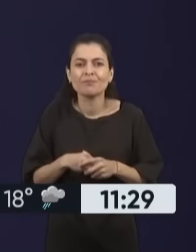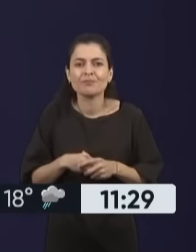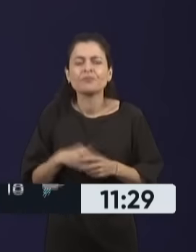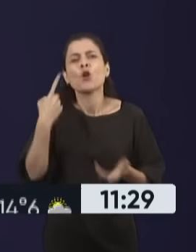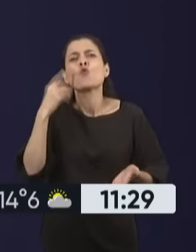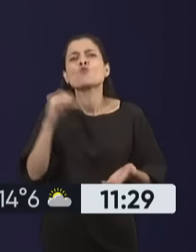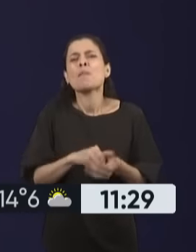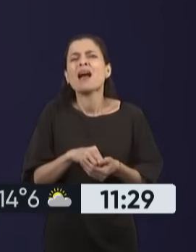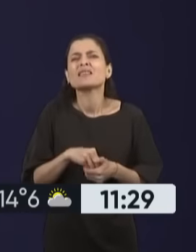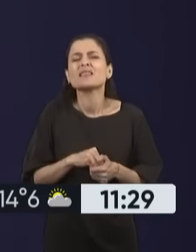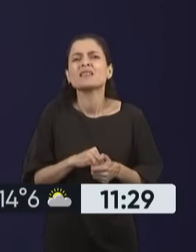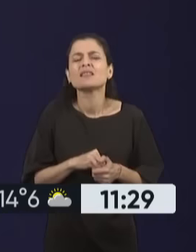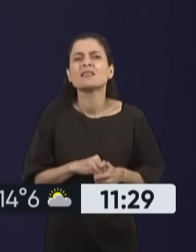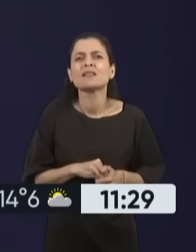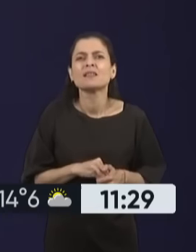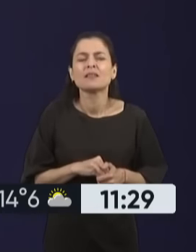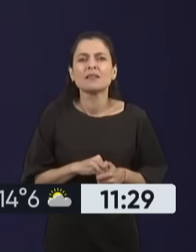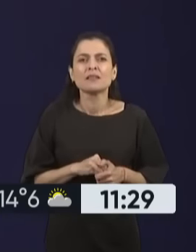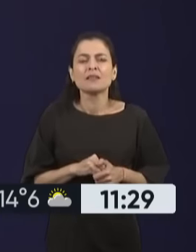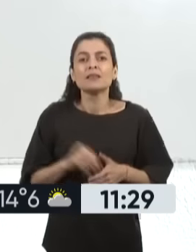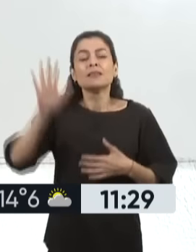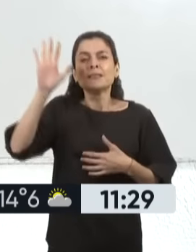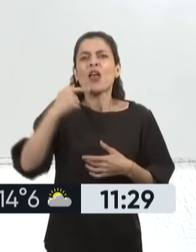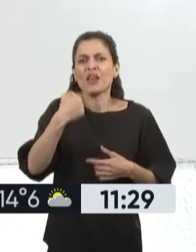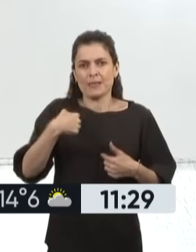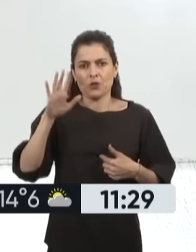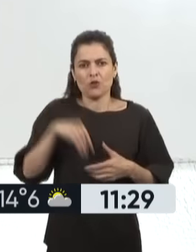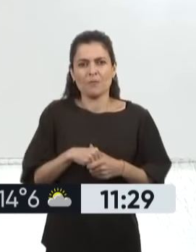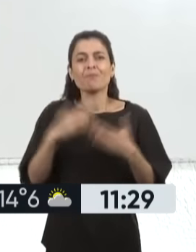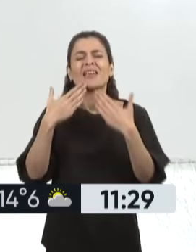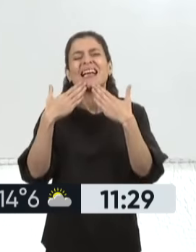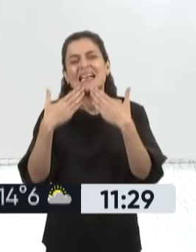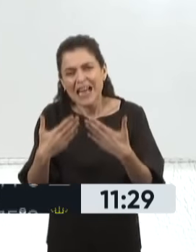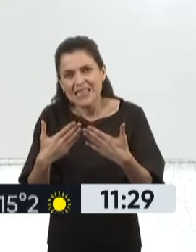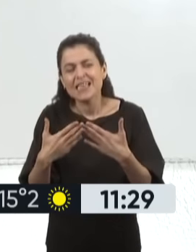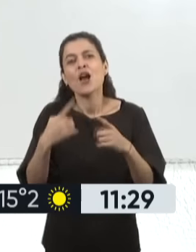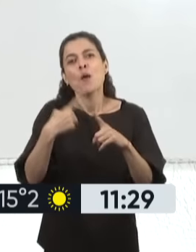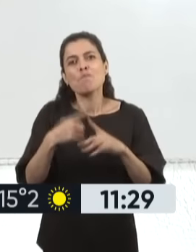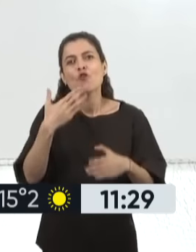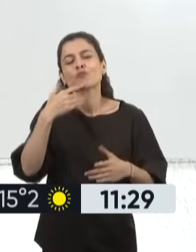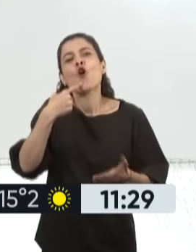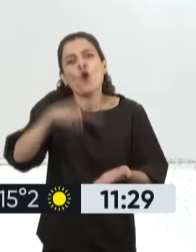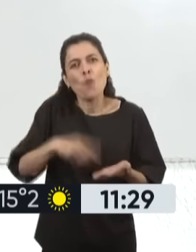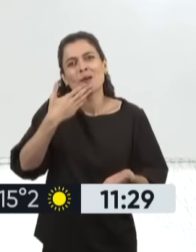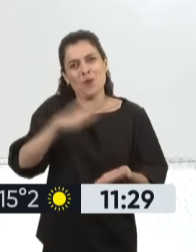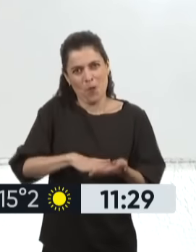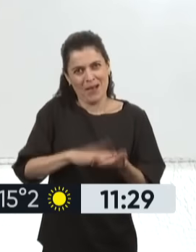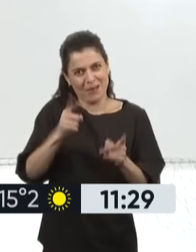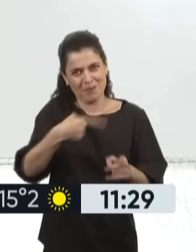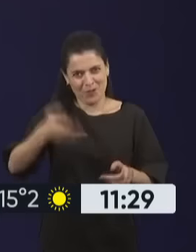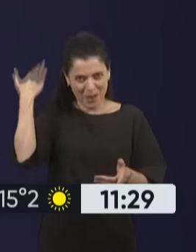adelante adelante sigue usted acá Manuel Gracias por cumplir La promesa de continuar con las las